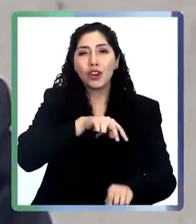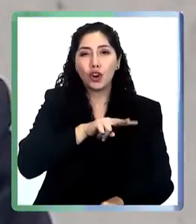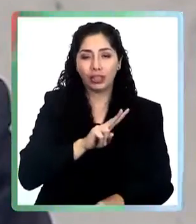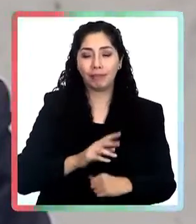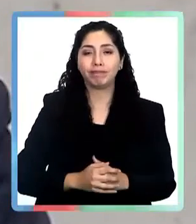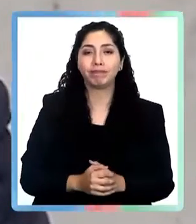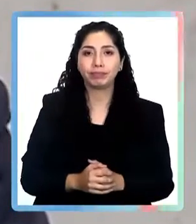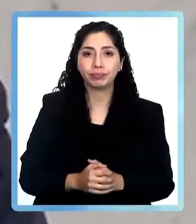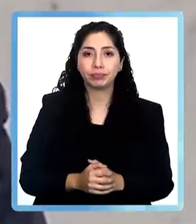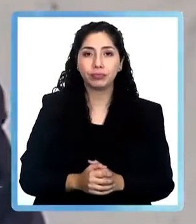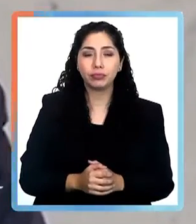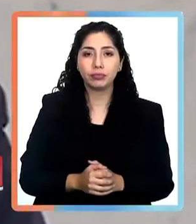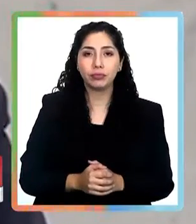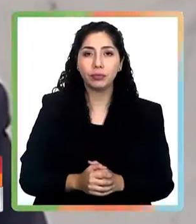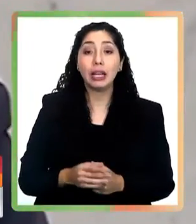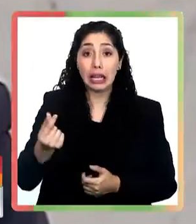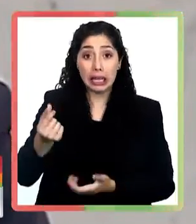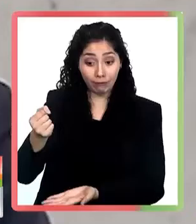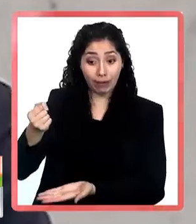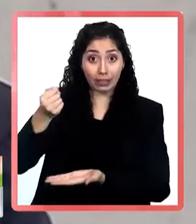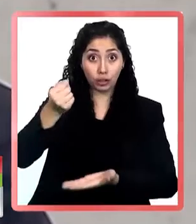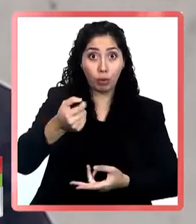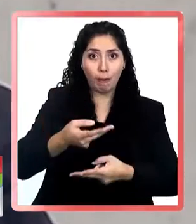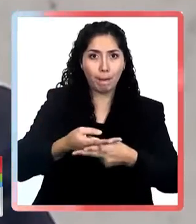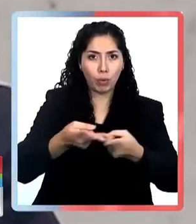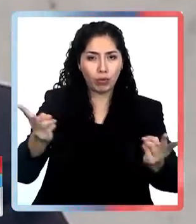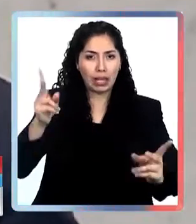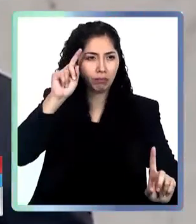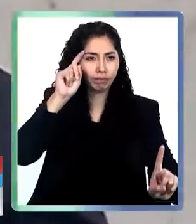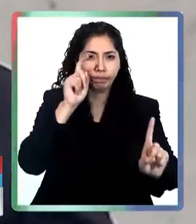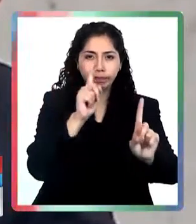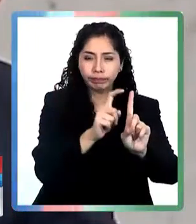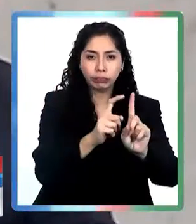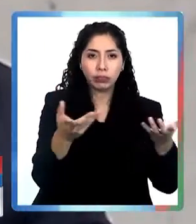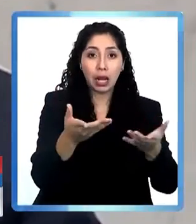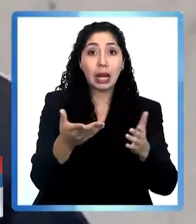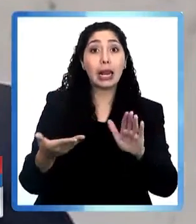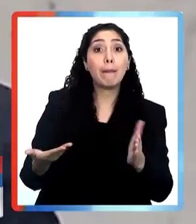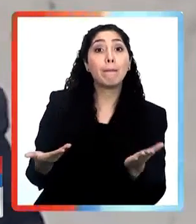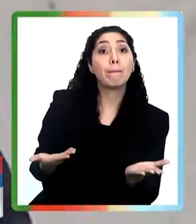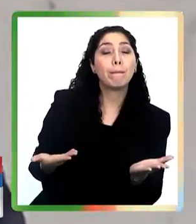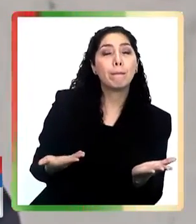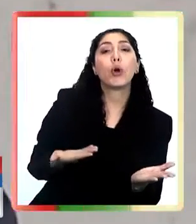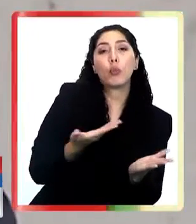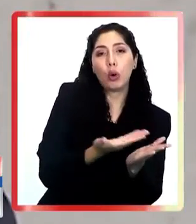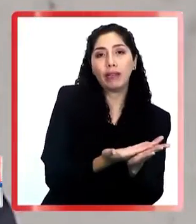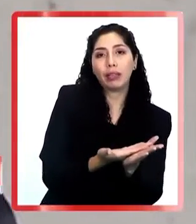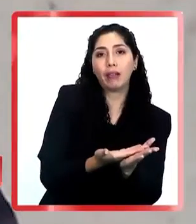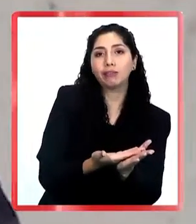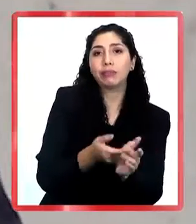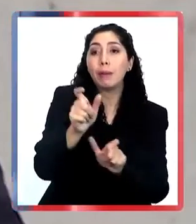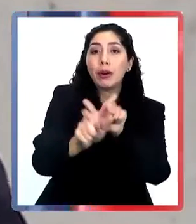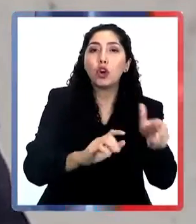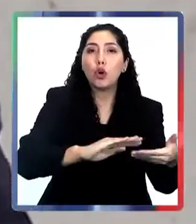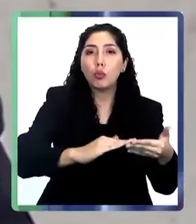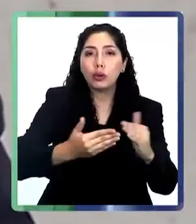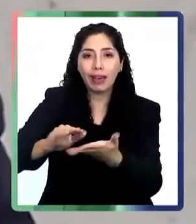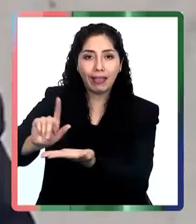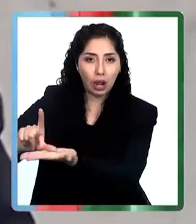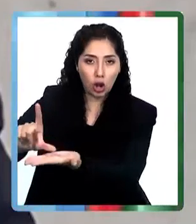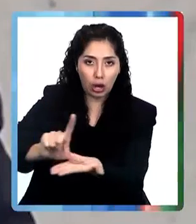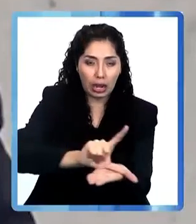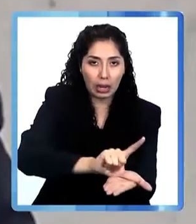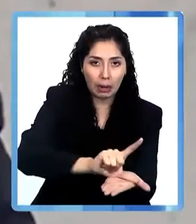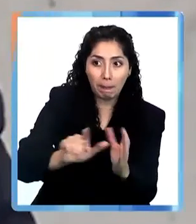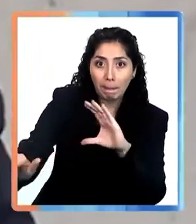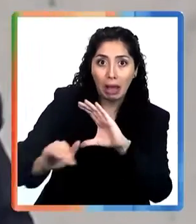especial de inversión pública priorizado sectorialmente a partir de las propuestas recogidas desde las comunidades locales